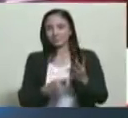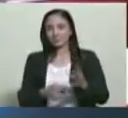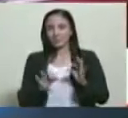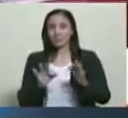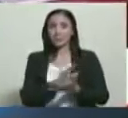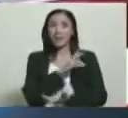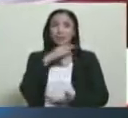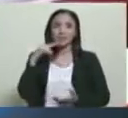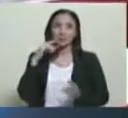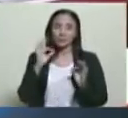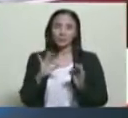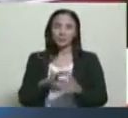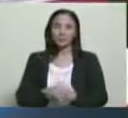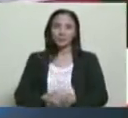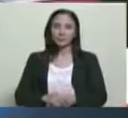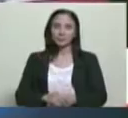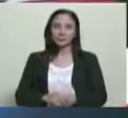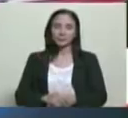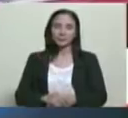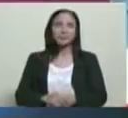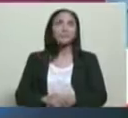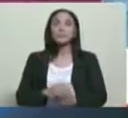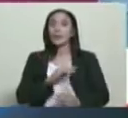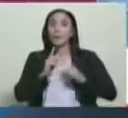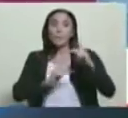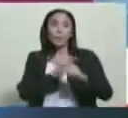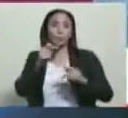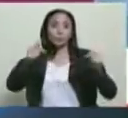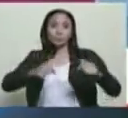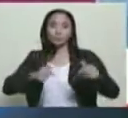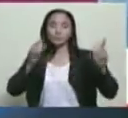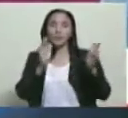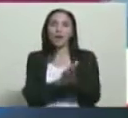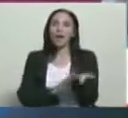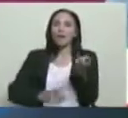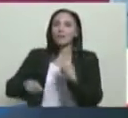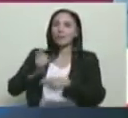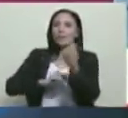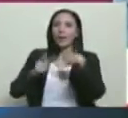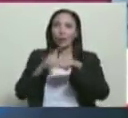Fino, ¿verdad? Y todo producido aquí, nada importado.